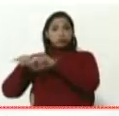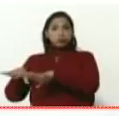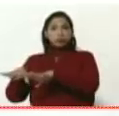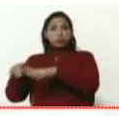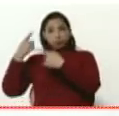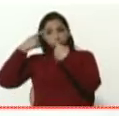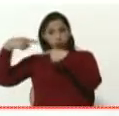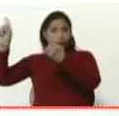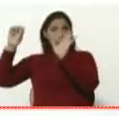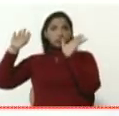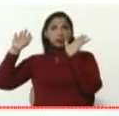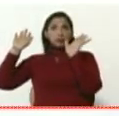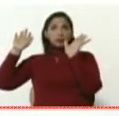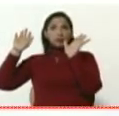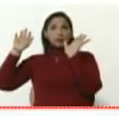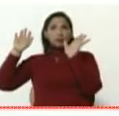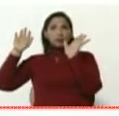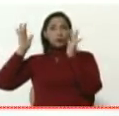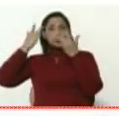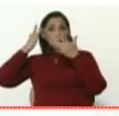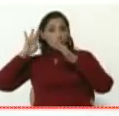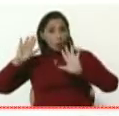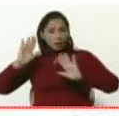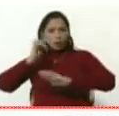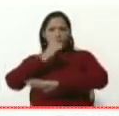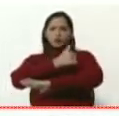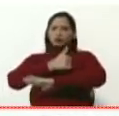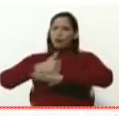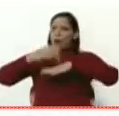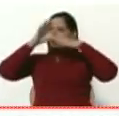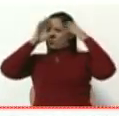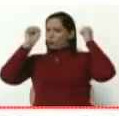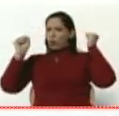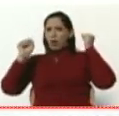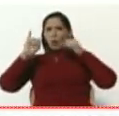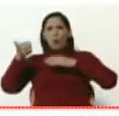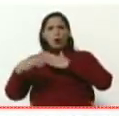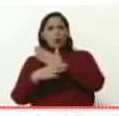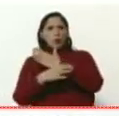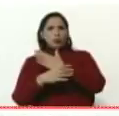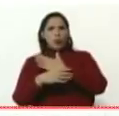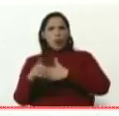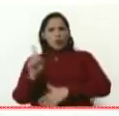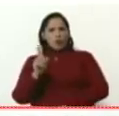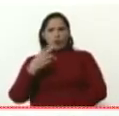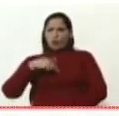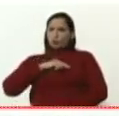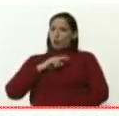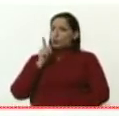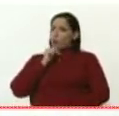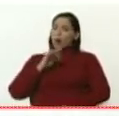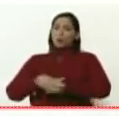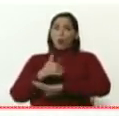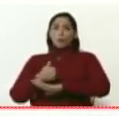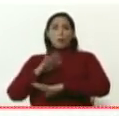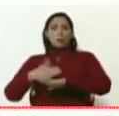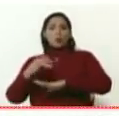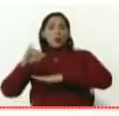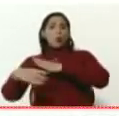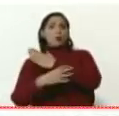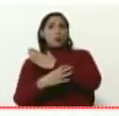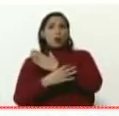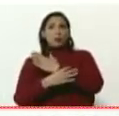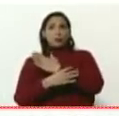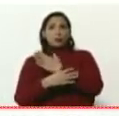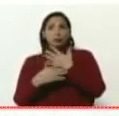su suerte. Un supuesto funcionario diplomático de Juan Guaidó dice, no, nosotros no tenemos nada que ver con eso porque Guaidó tiene millones de cosas que hacer.